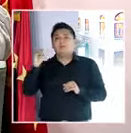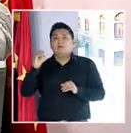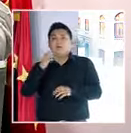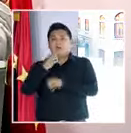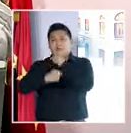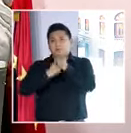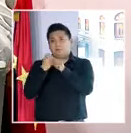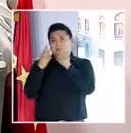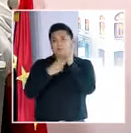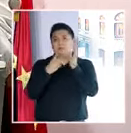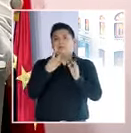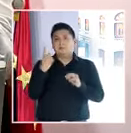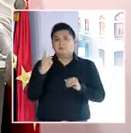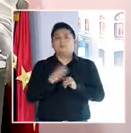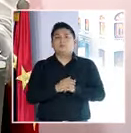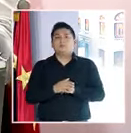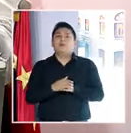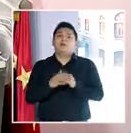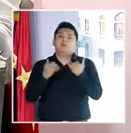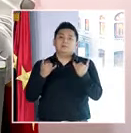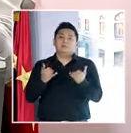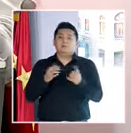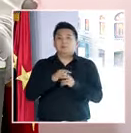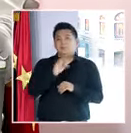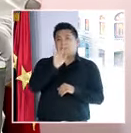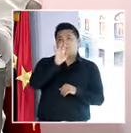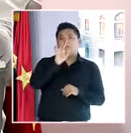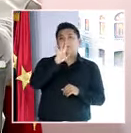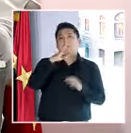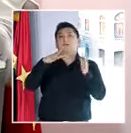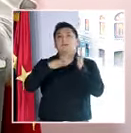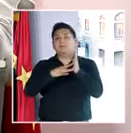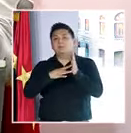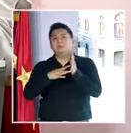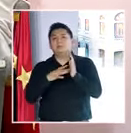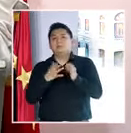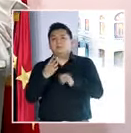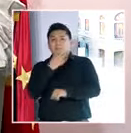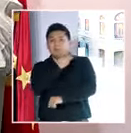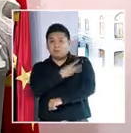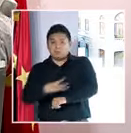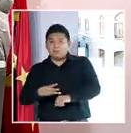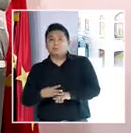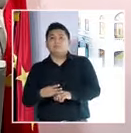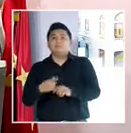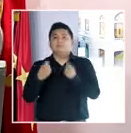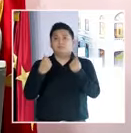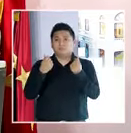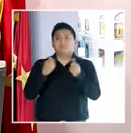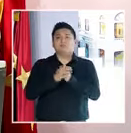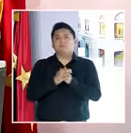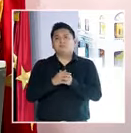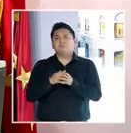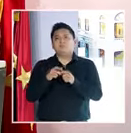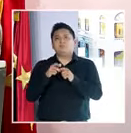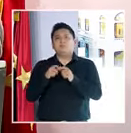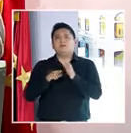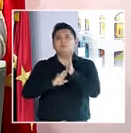2021 a 15.827 millones de pesos, con un incremento del